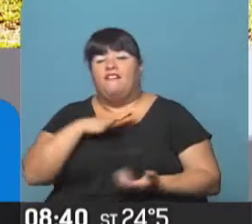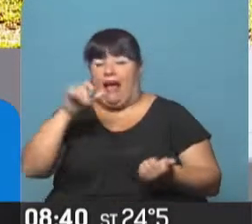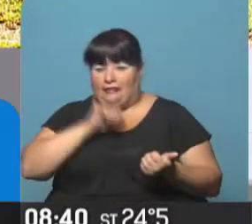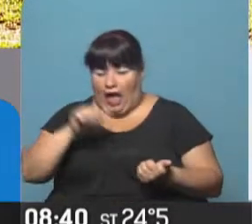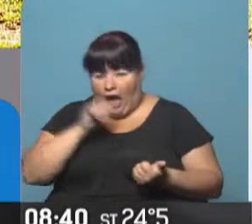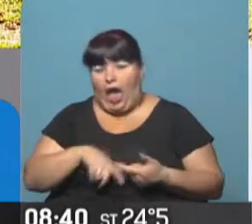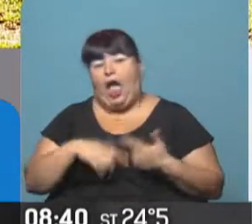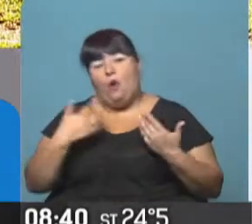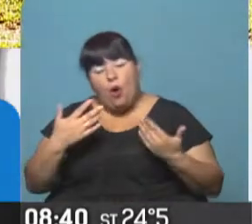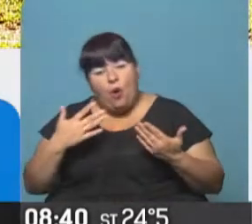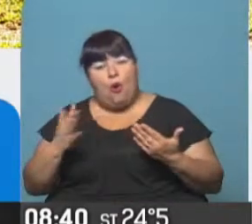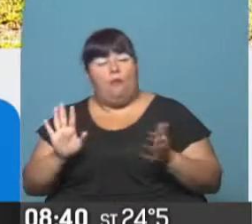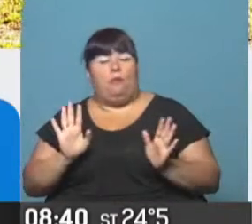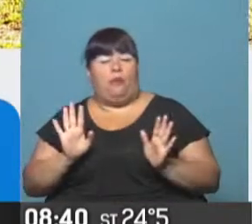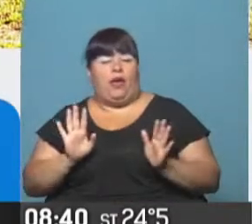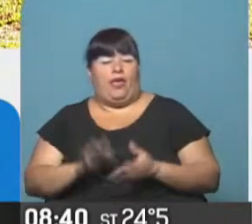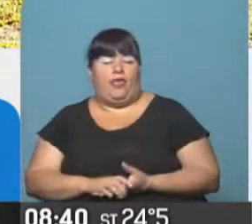deshidratación y la cosa que se puede